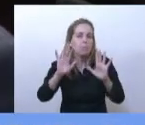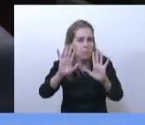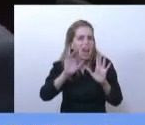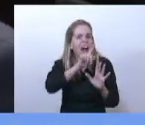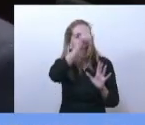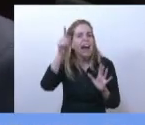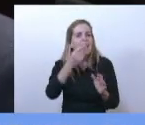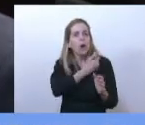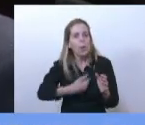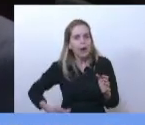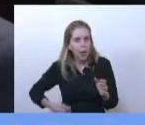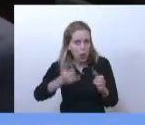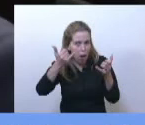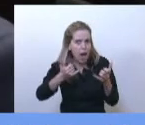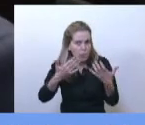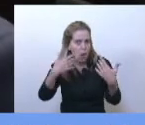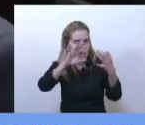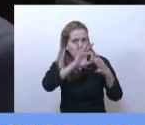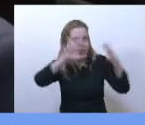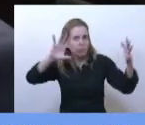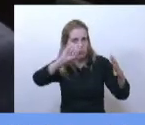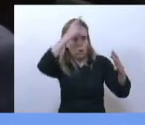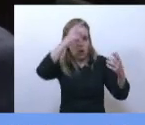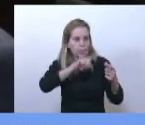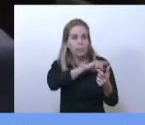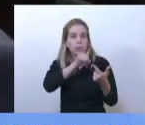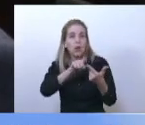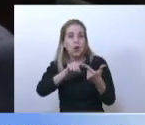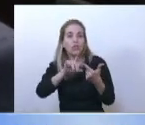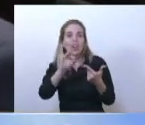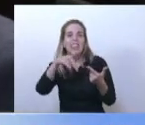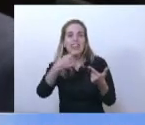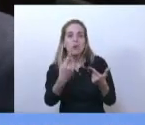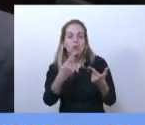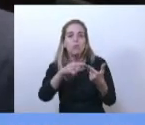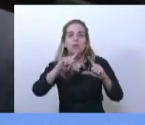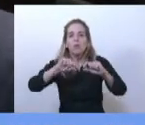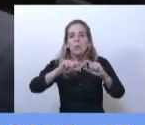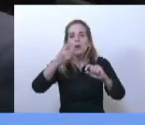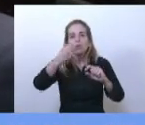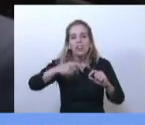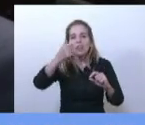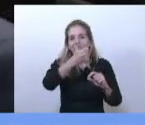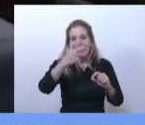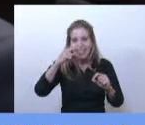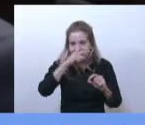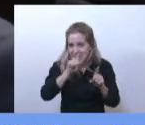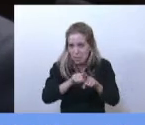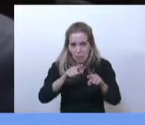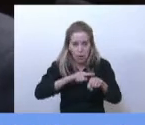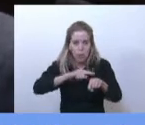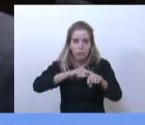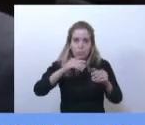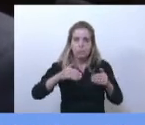objetivos permanentes el de 967 que prorroga la emergencia sanitaria y